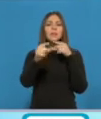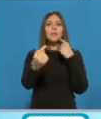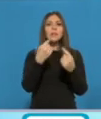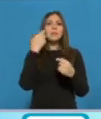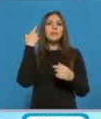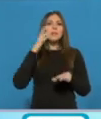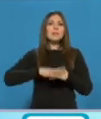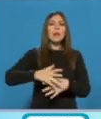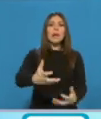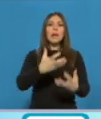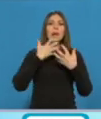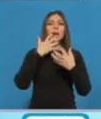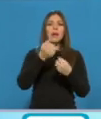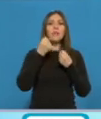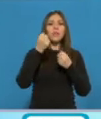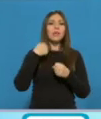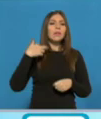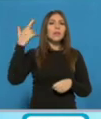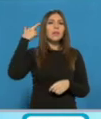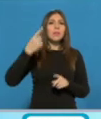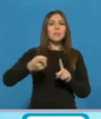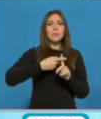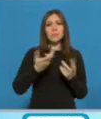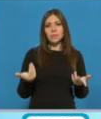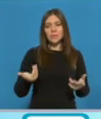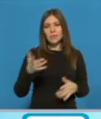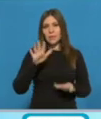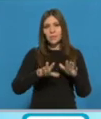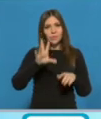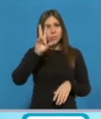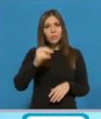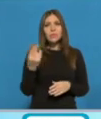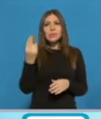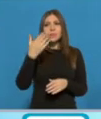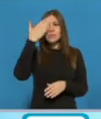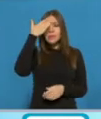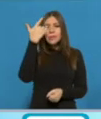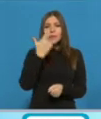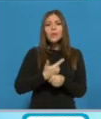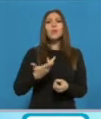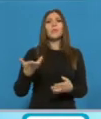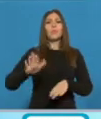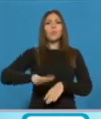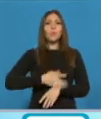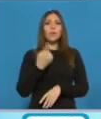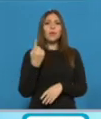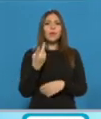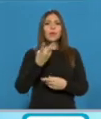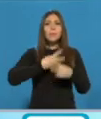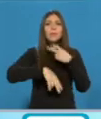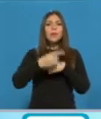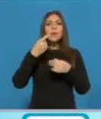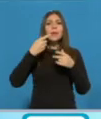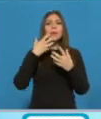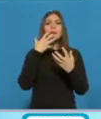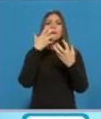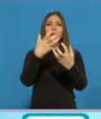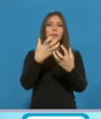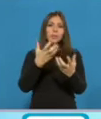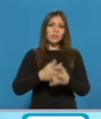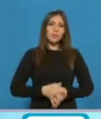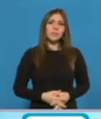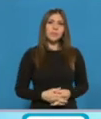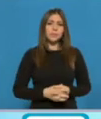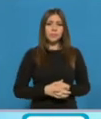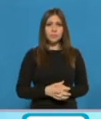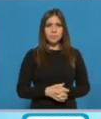me va a escuchar a mí primero. Muchas veces eso no pasa. Entonces, encontrar la razón del por qué se están generando los gritos. Y hay